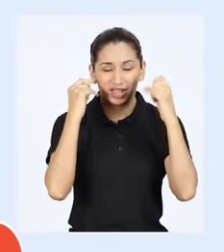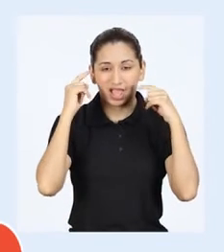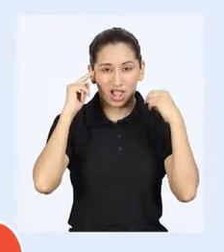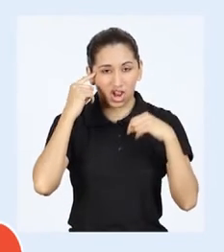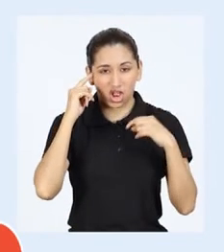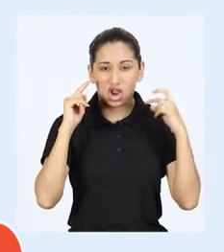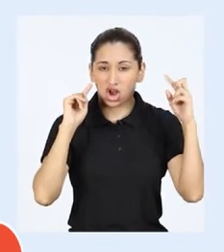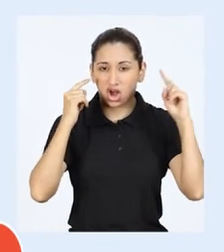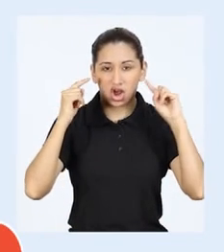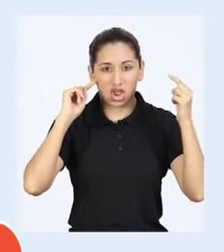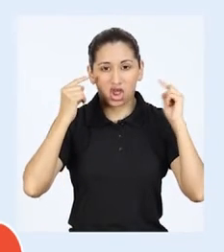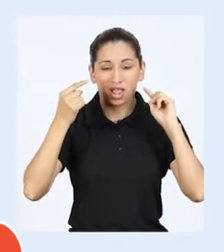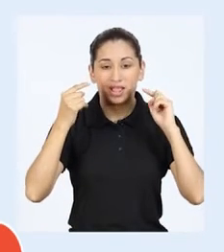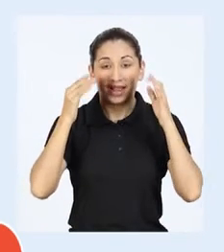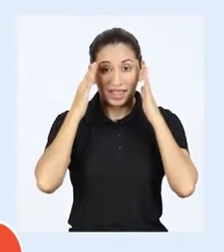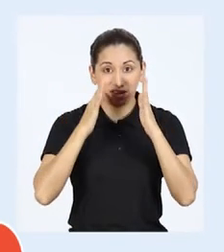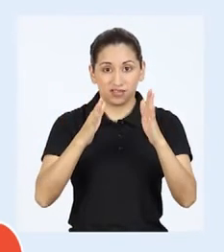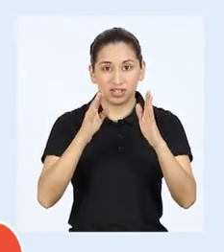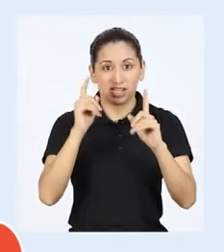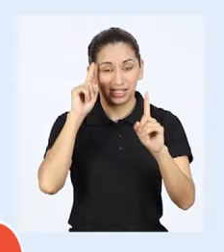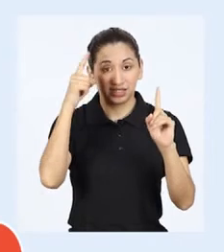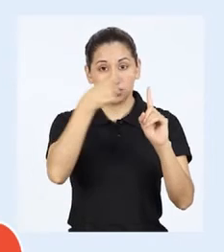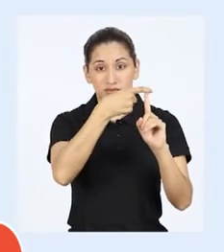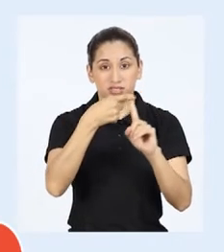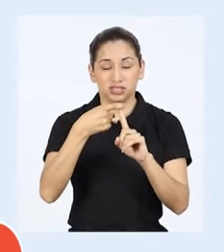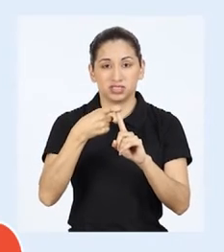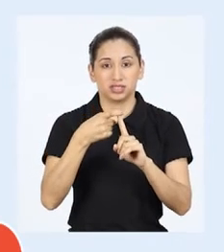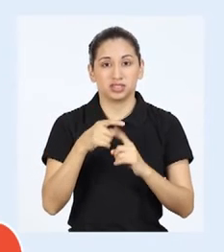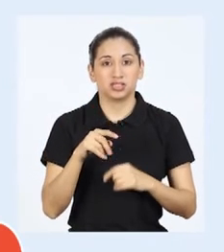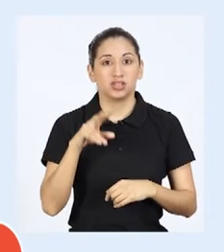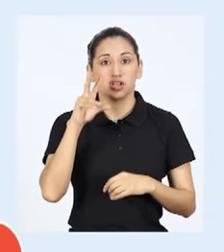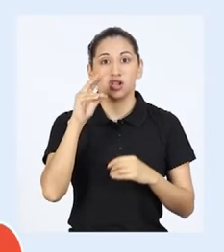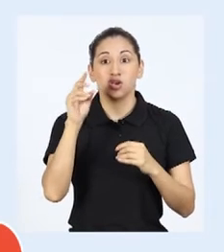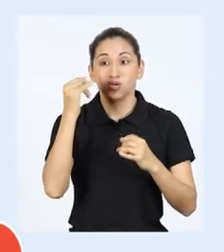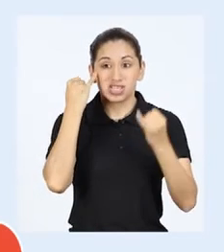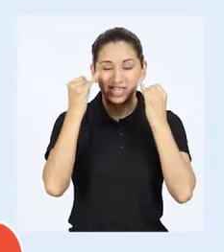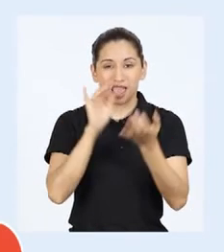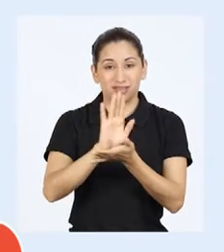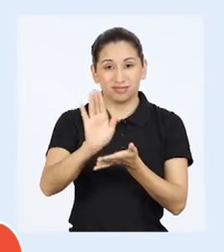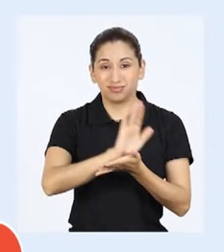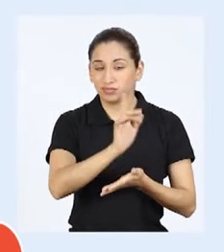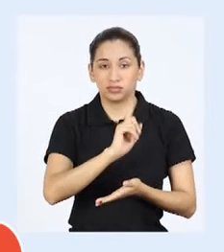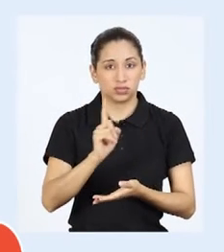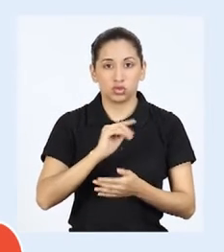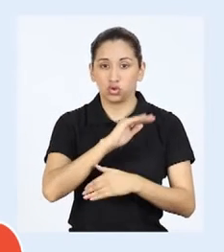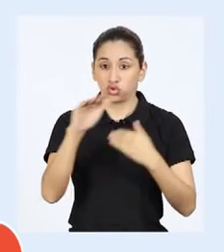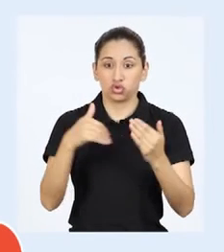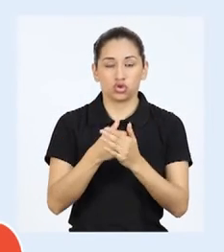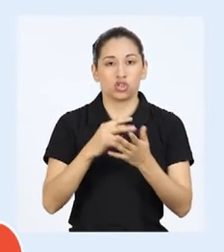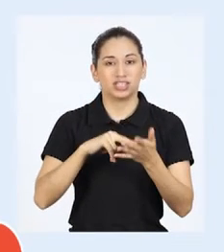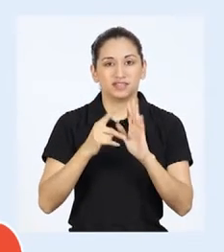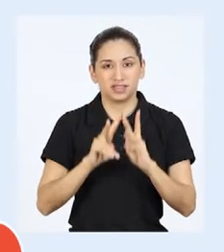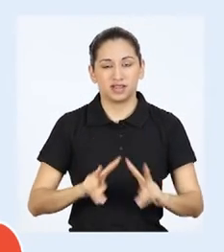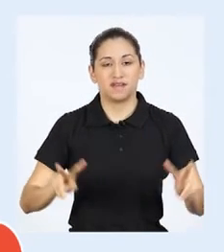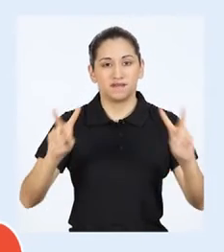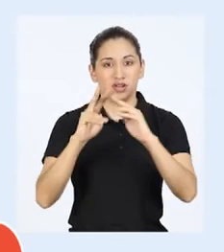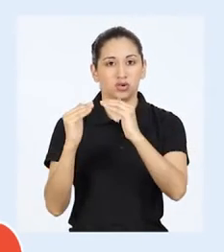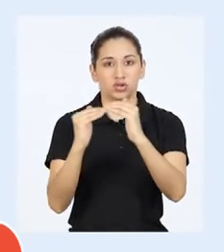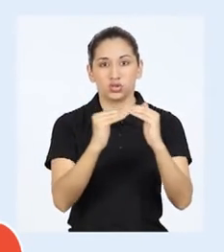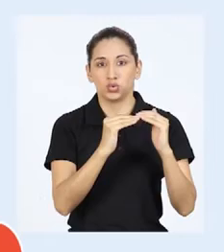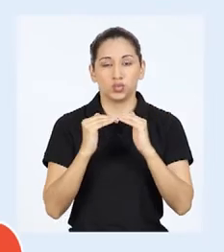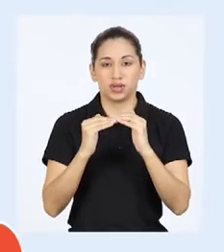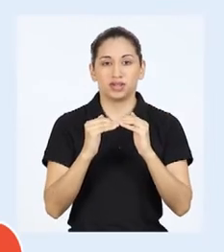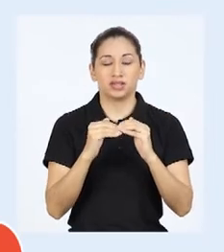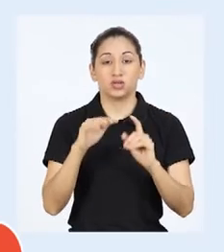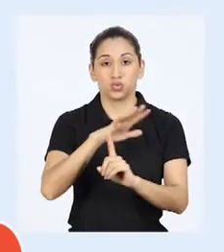Enfocarse en el reto creativo. Ninguna idea se descarta. Todas son bienvenidas.